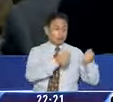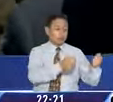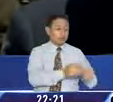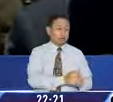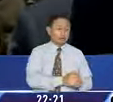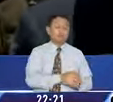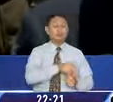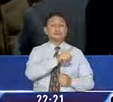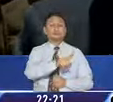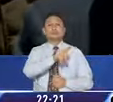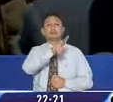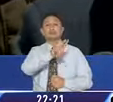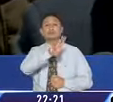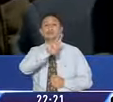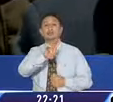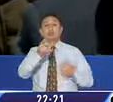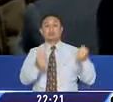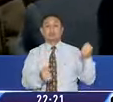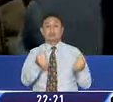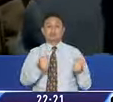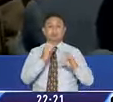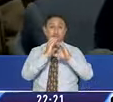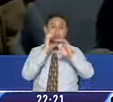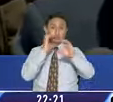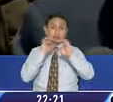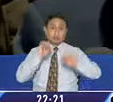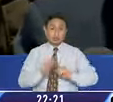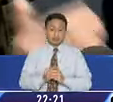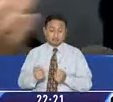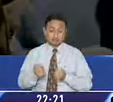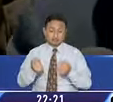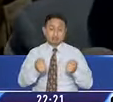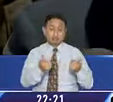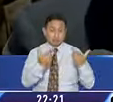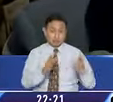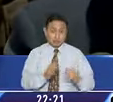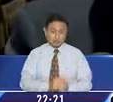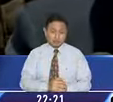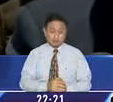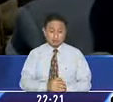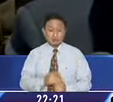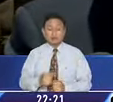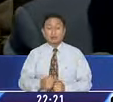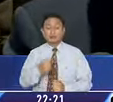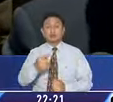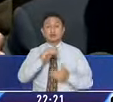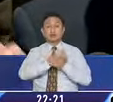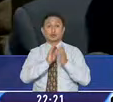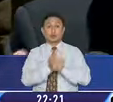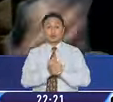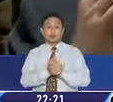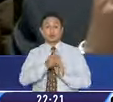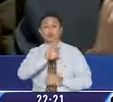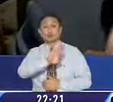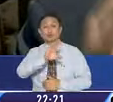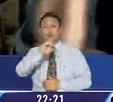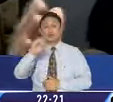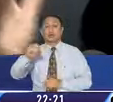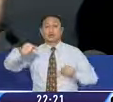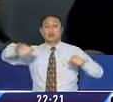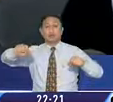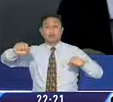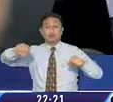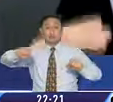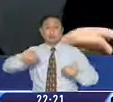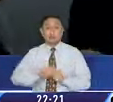127 patrulleros y buses están entregados y nos entregarán la tercera semana de noviembre las 400 motos, pero también nos